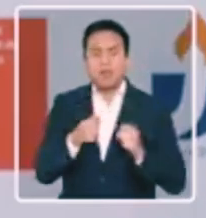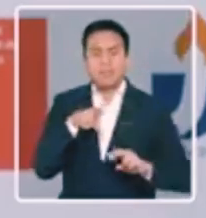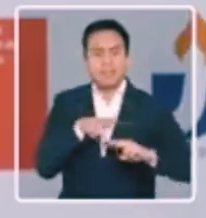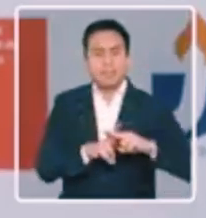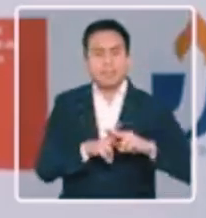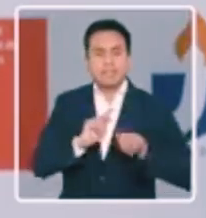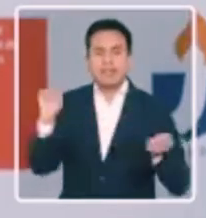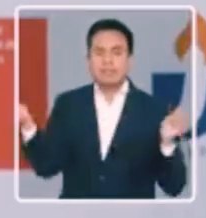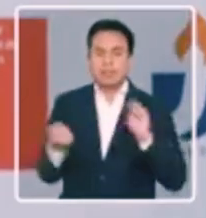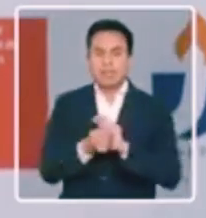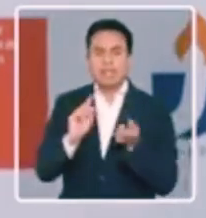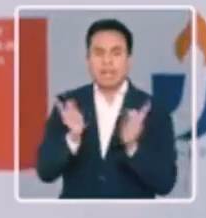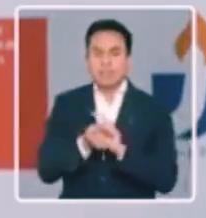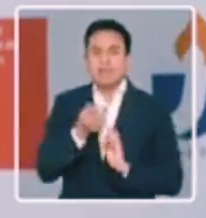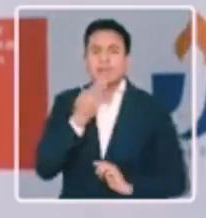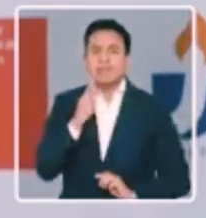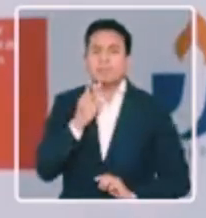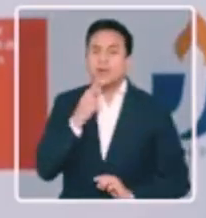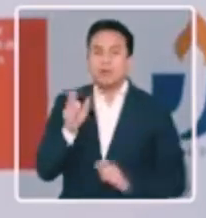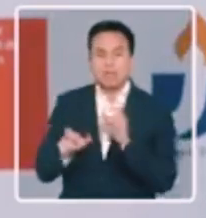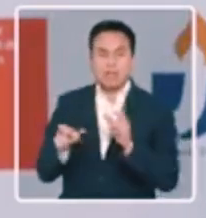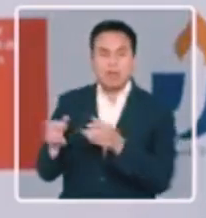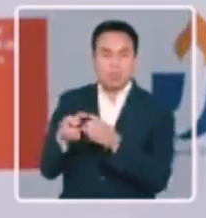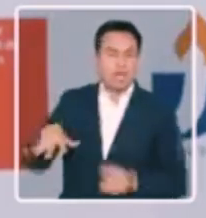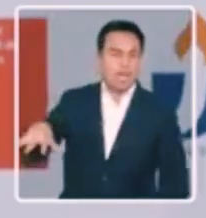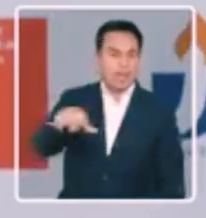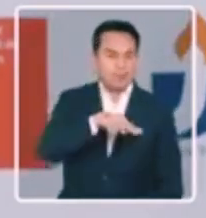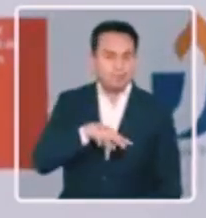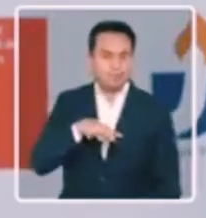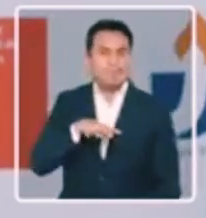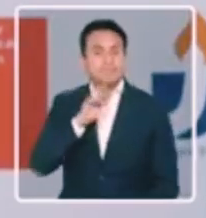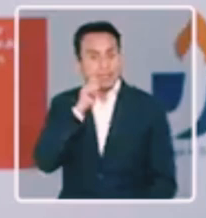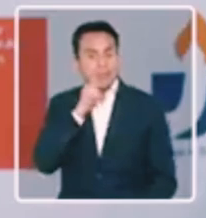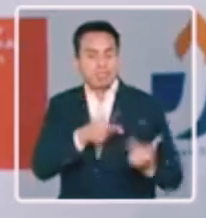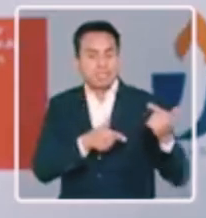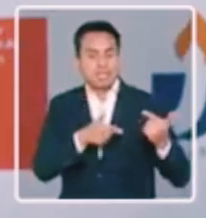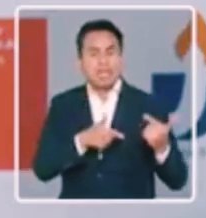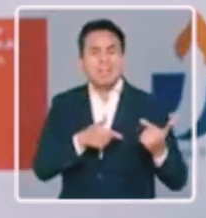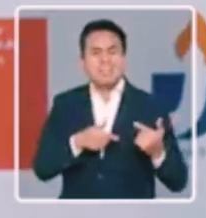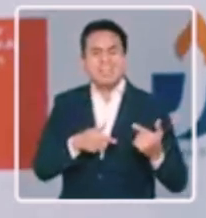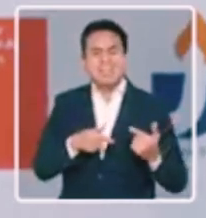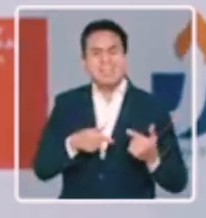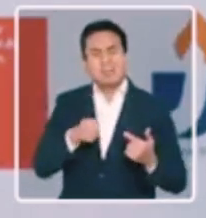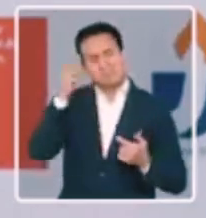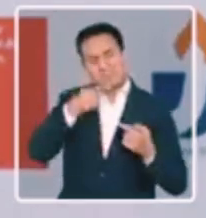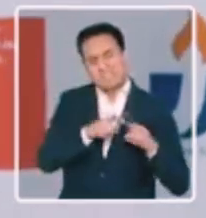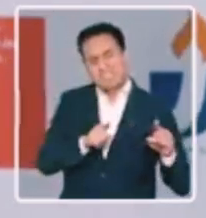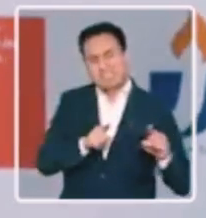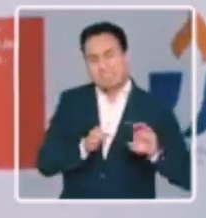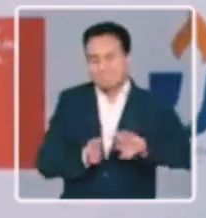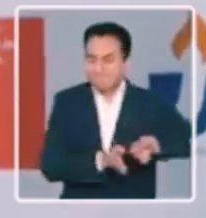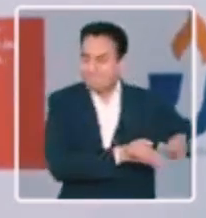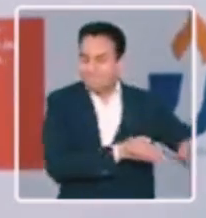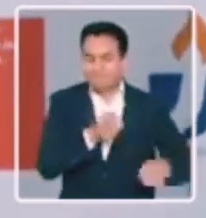herramienta transformadora que cambie para mejor la vida de nuestro pueblo en la medida en que dejemos nuestras diferencias de lado y nos pongamos a